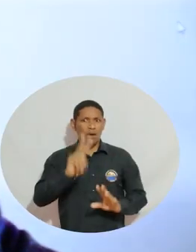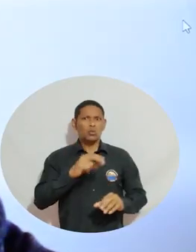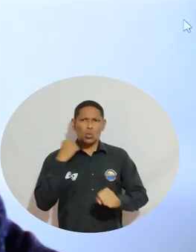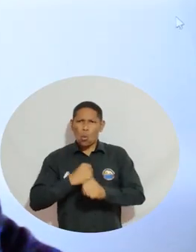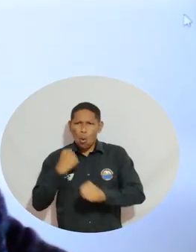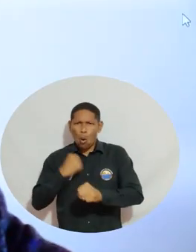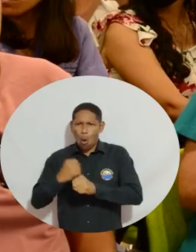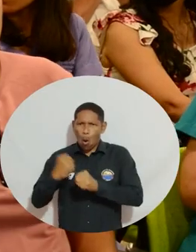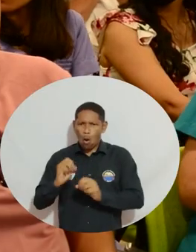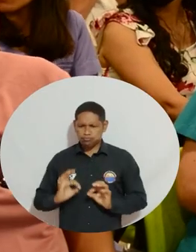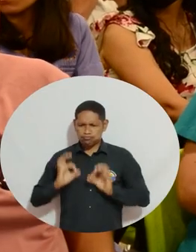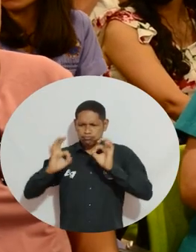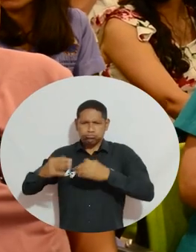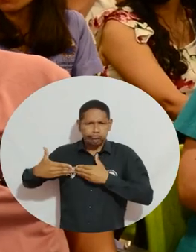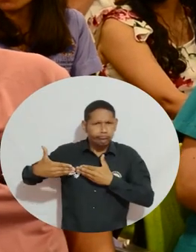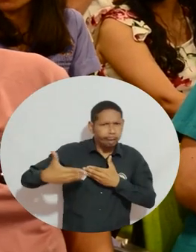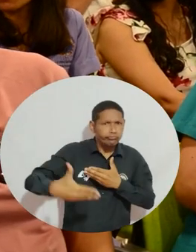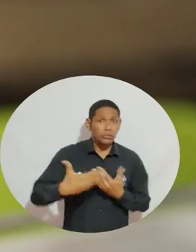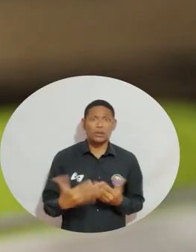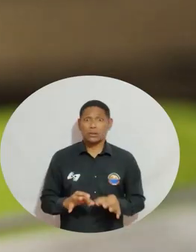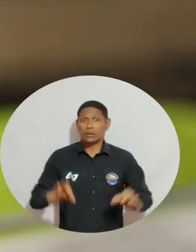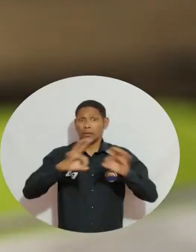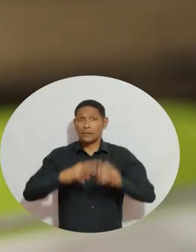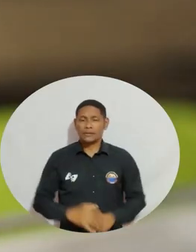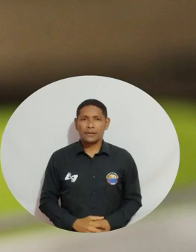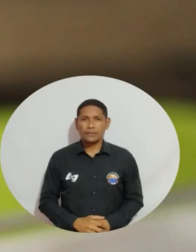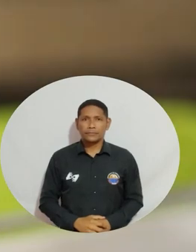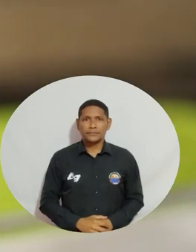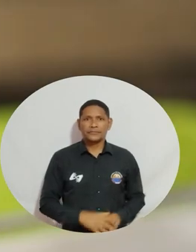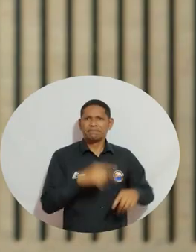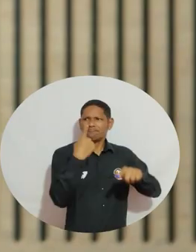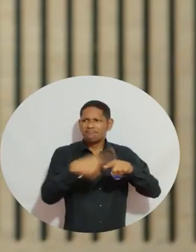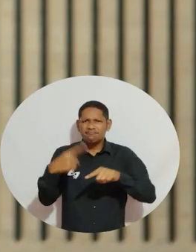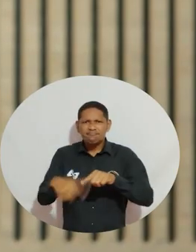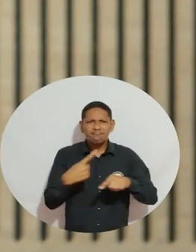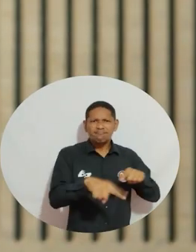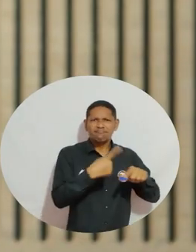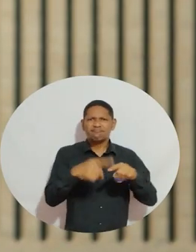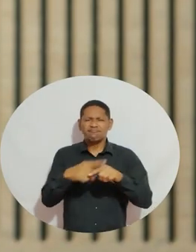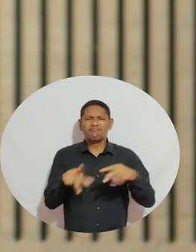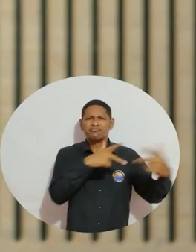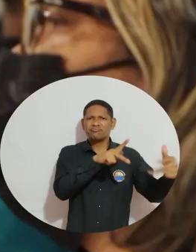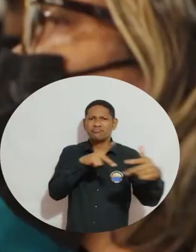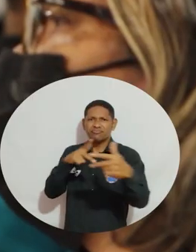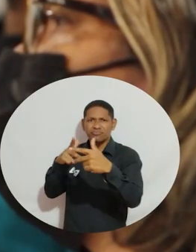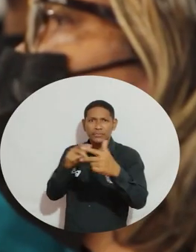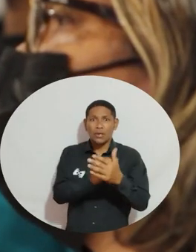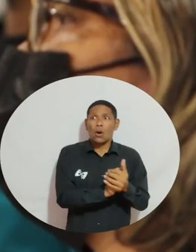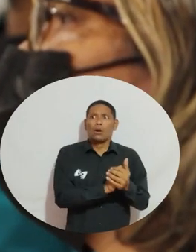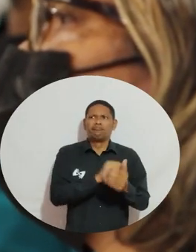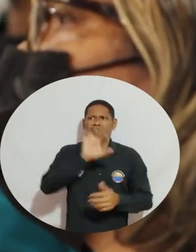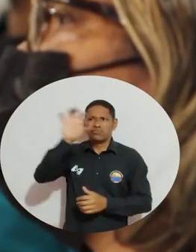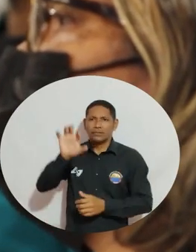un trabajo sostenido y eso es muy importante. A través de diferentes salas virtuales y de forma simultánea,